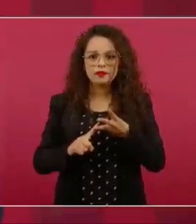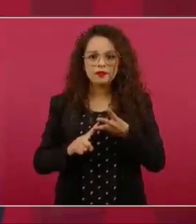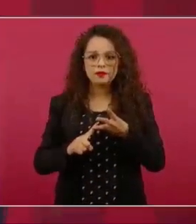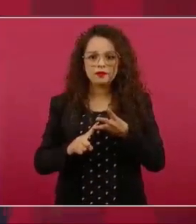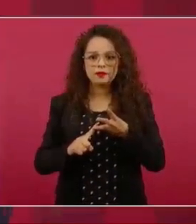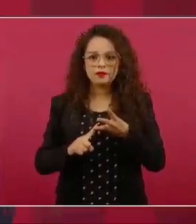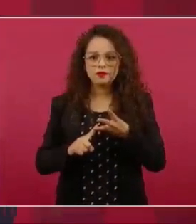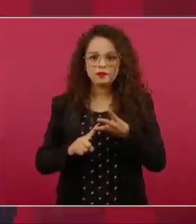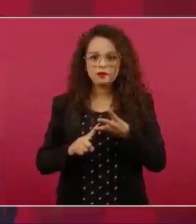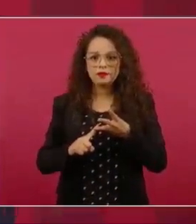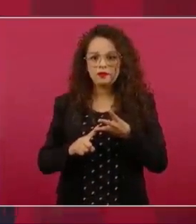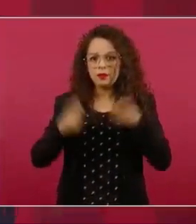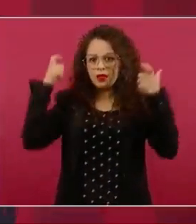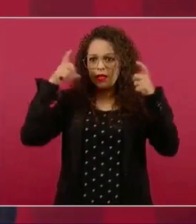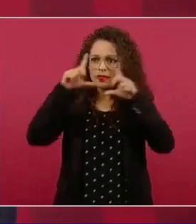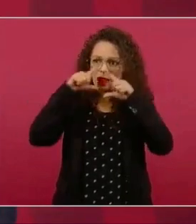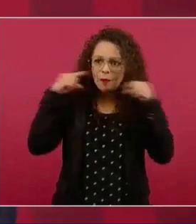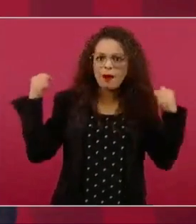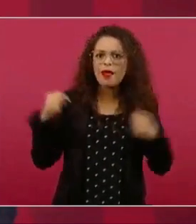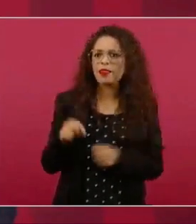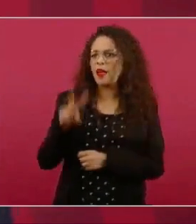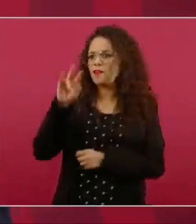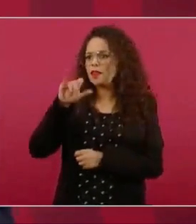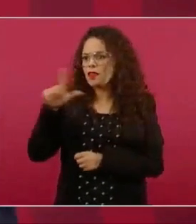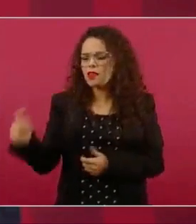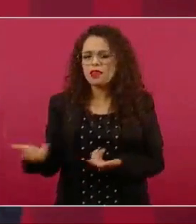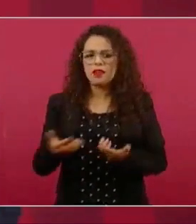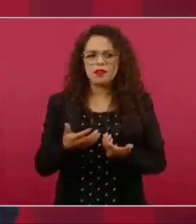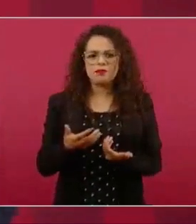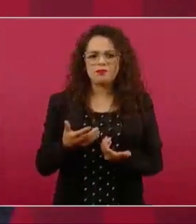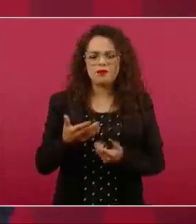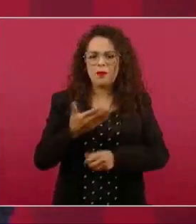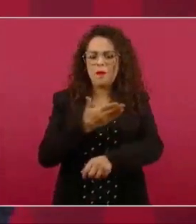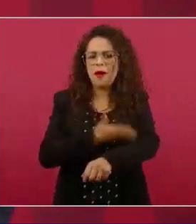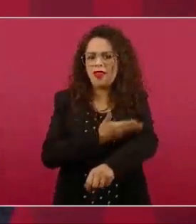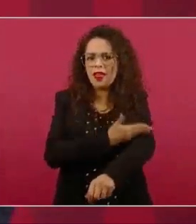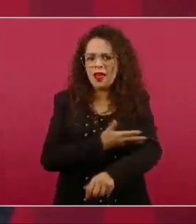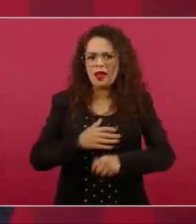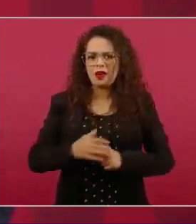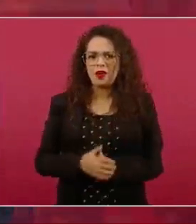dónde queda Zapata? ¿En dónde queda Madero? ¿En dónde queda Lázaro Cárdenas?